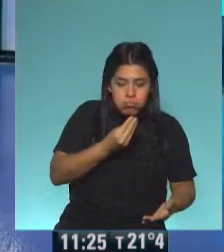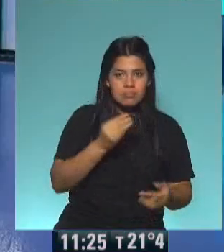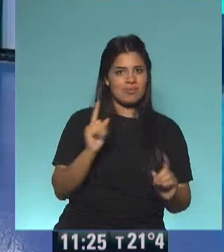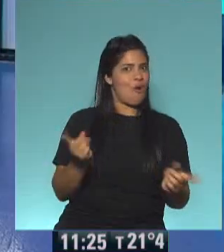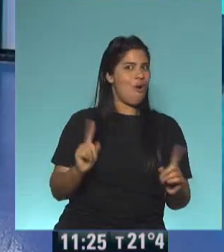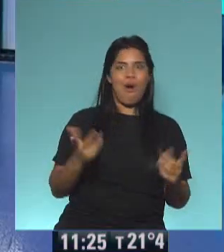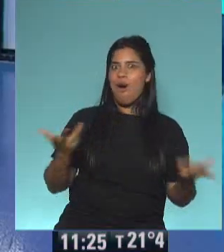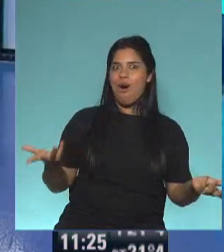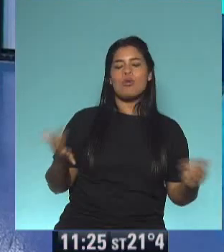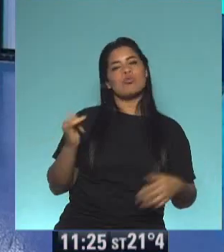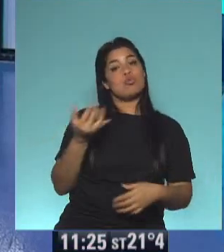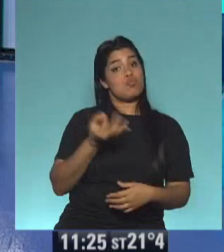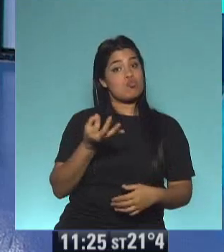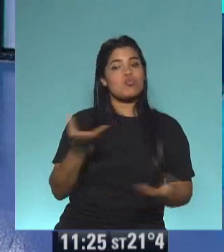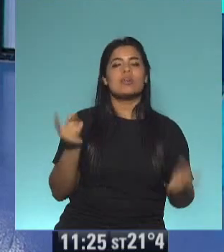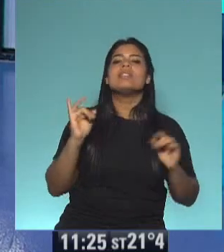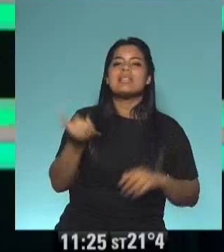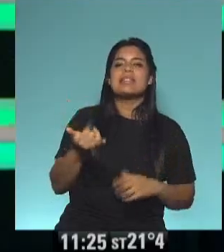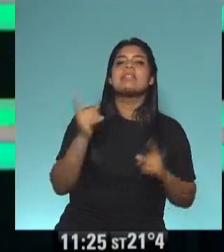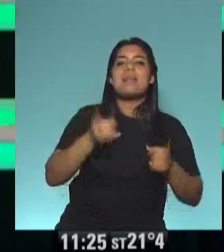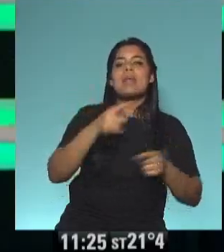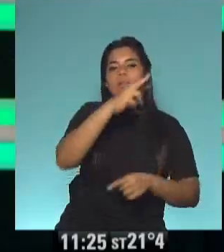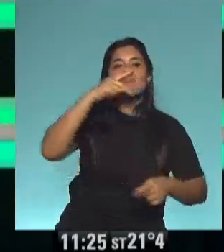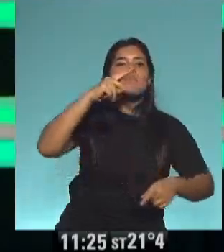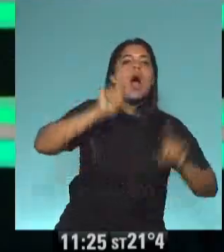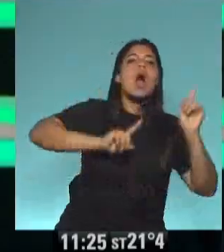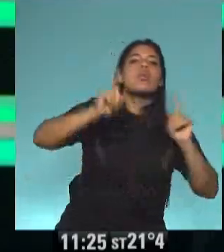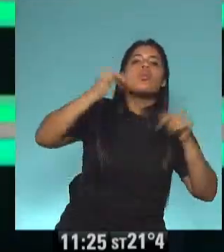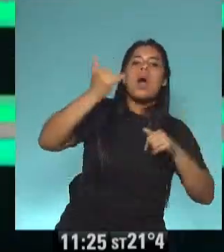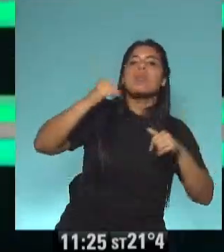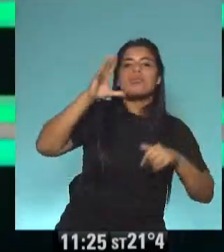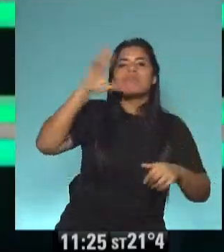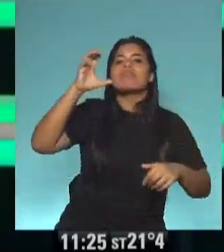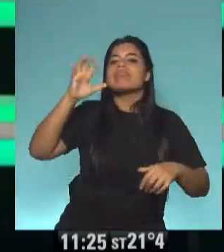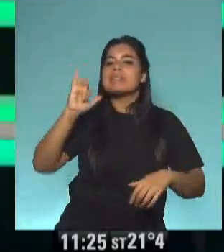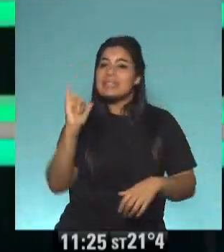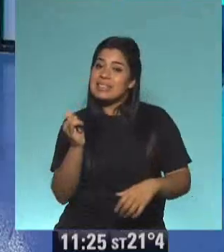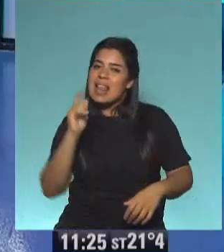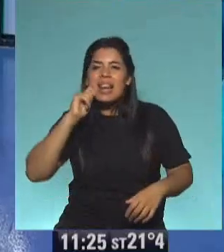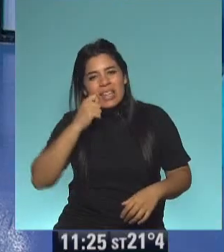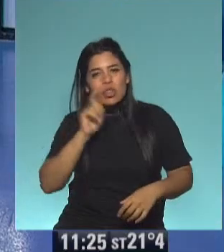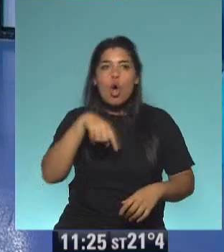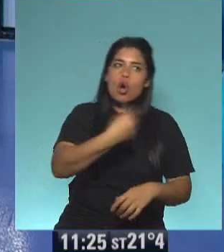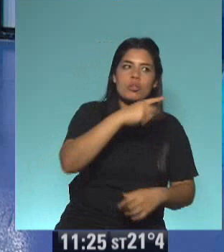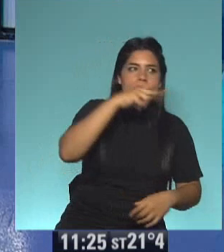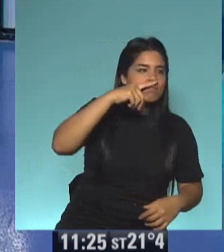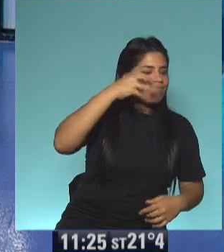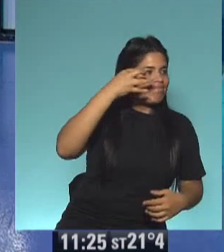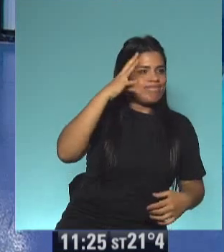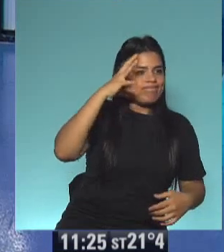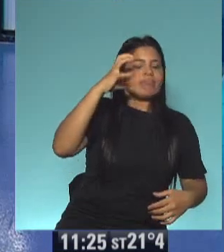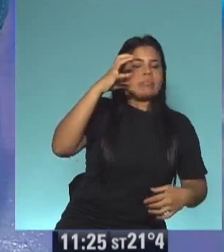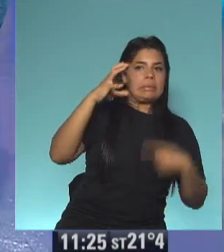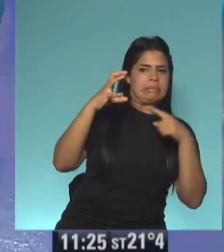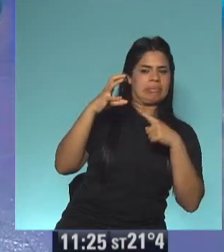muy bueno eso. Sí, hay muchos olores. Bueno, y hay olores de recuerdos lindos. Y hay olores que no están buenos. Y hay olores que